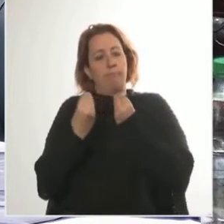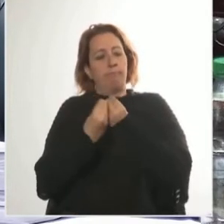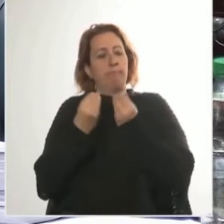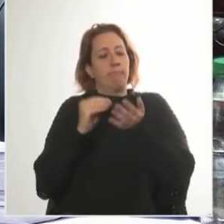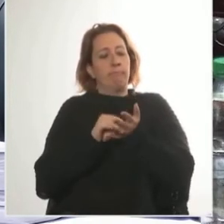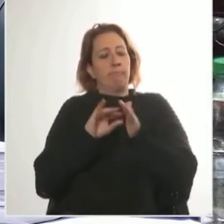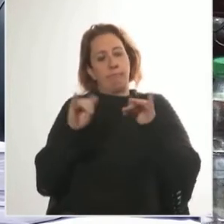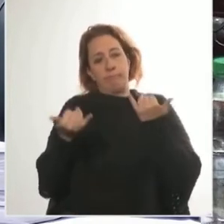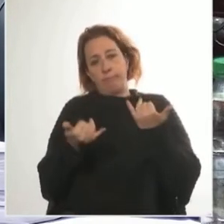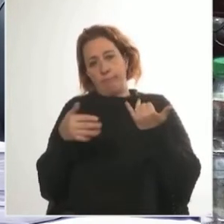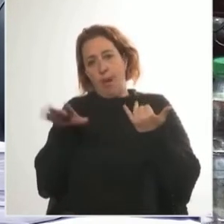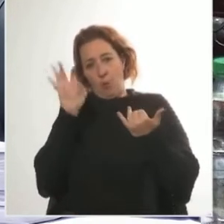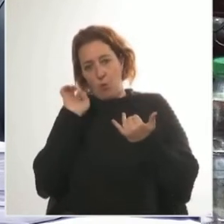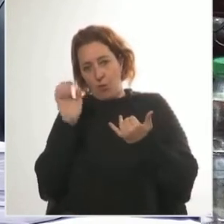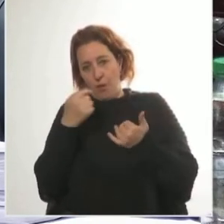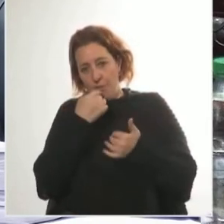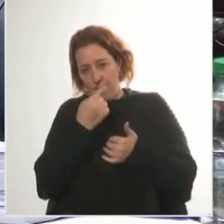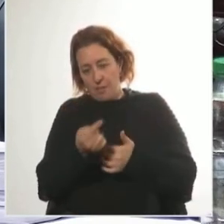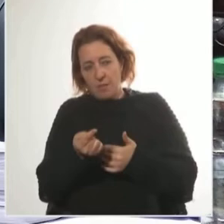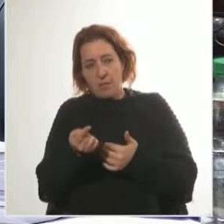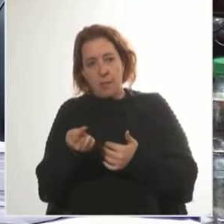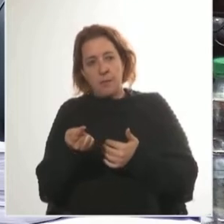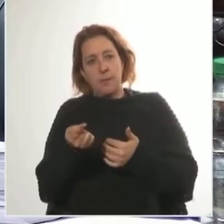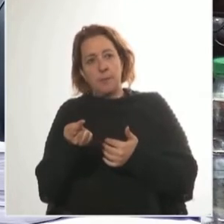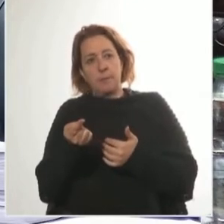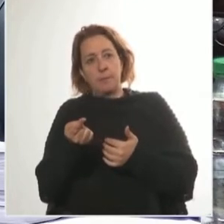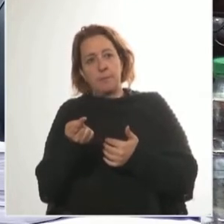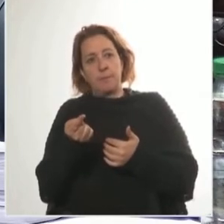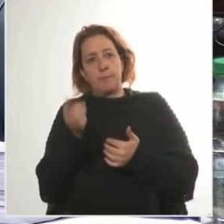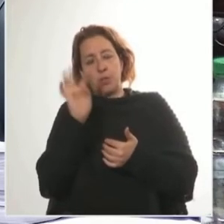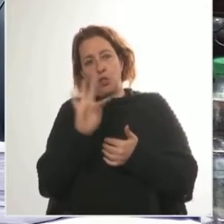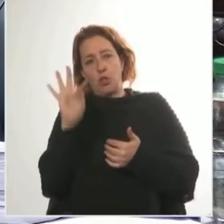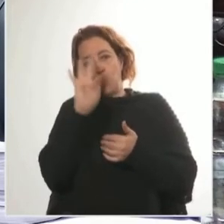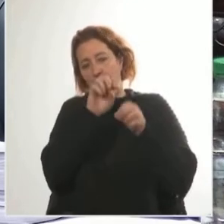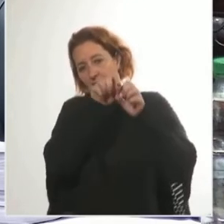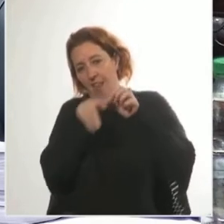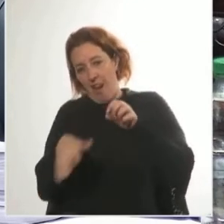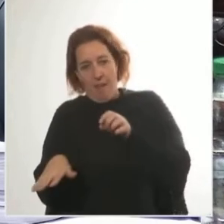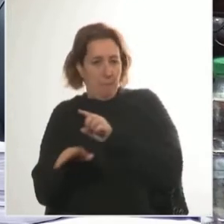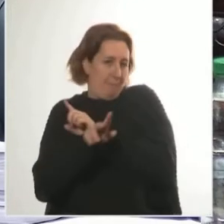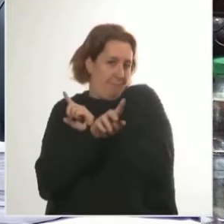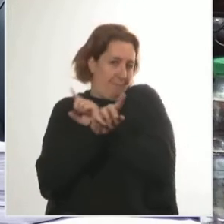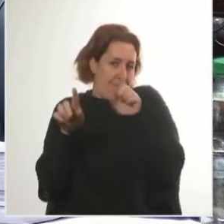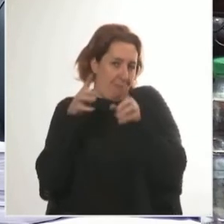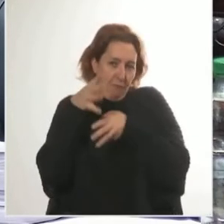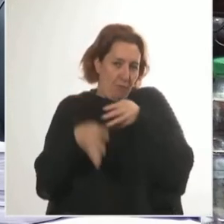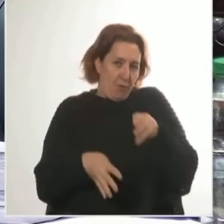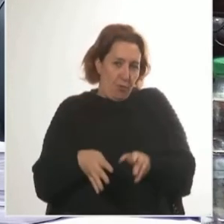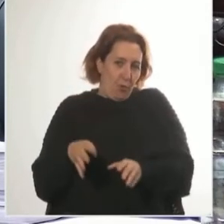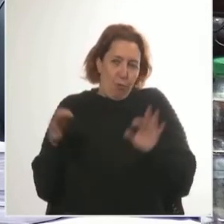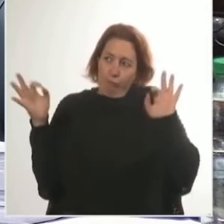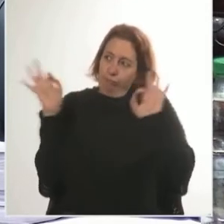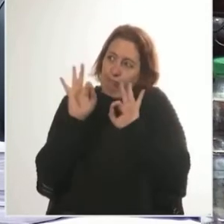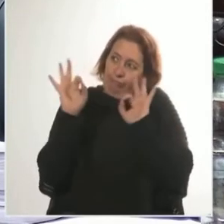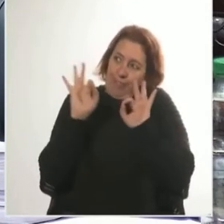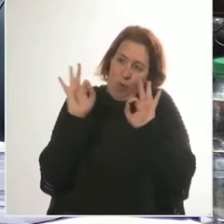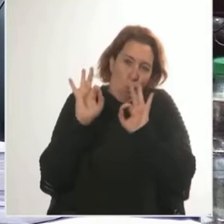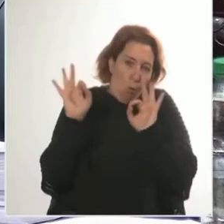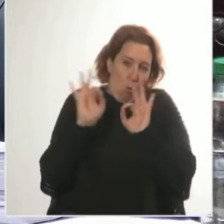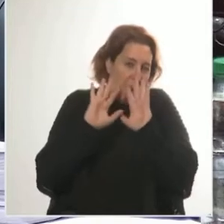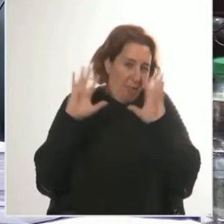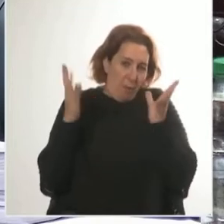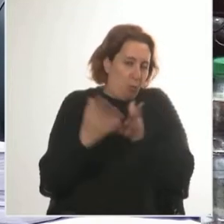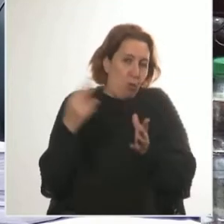habrán escuchado decir que la teoría del derrame no funcionó ni en ninguna parte del mundo en ningún momento